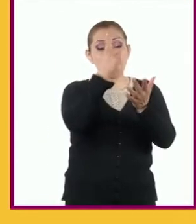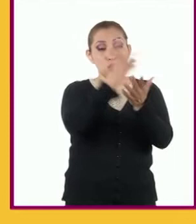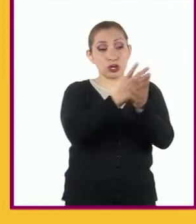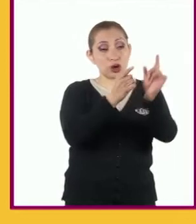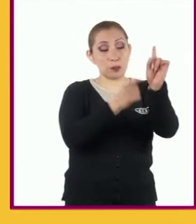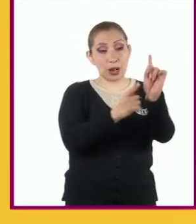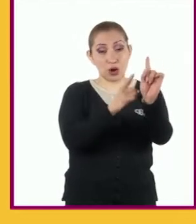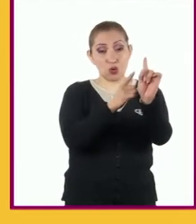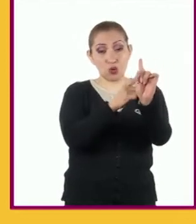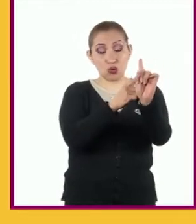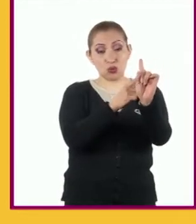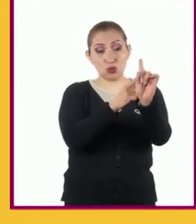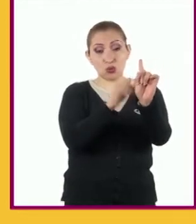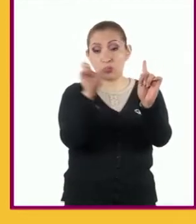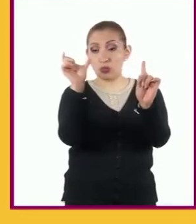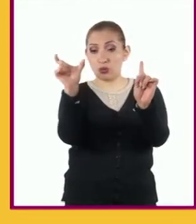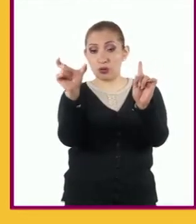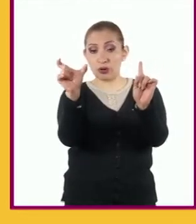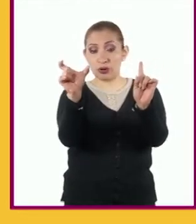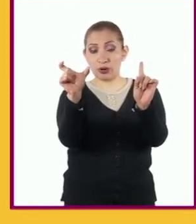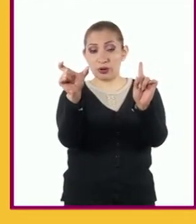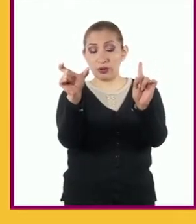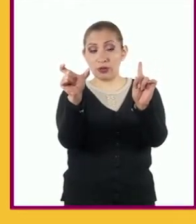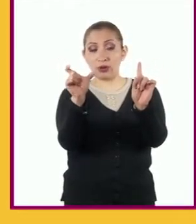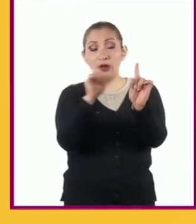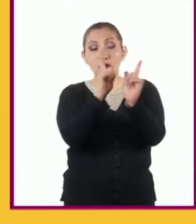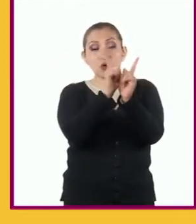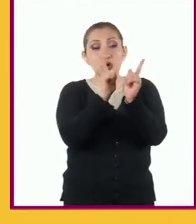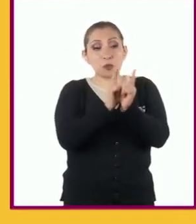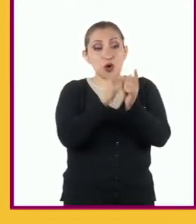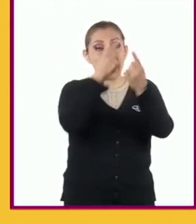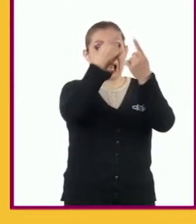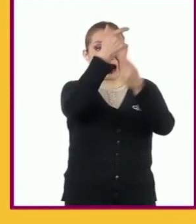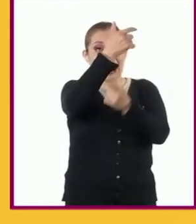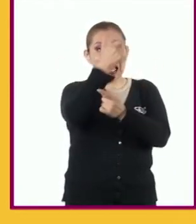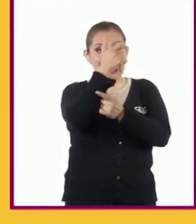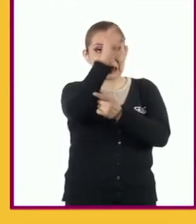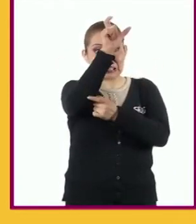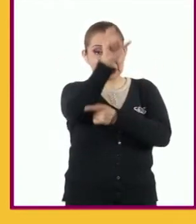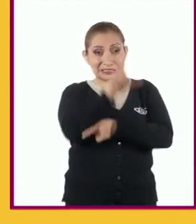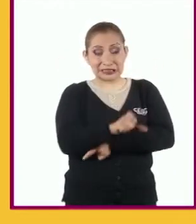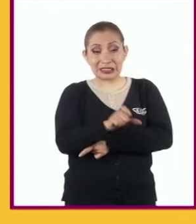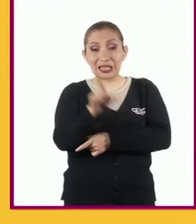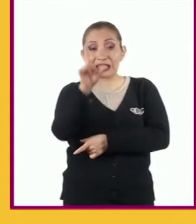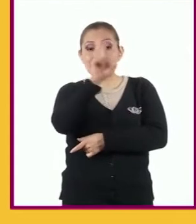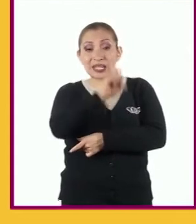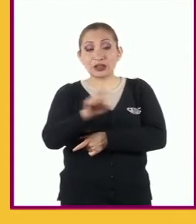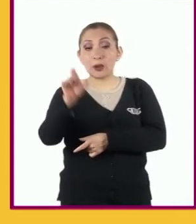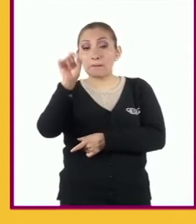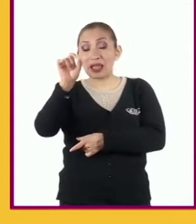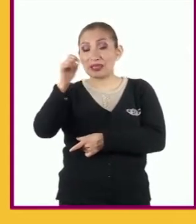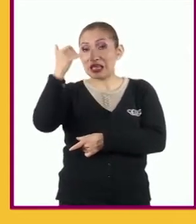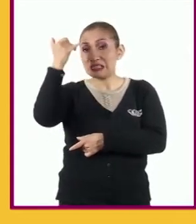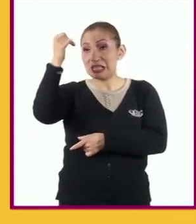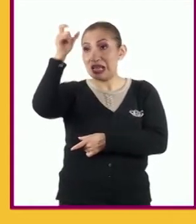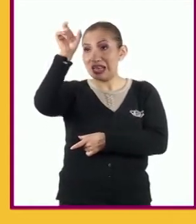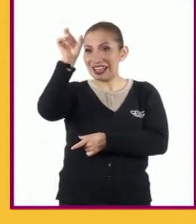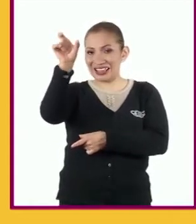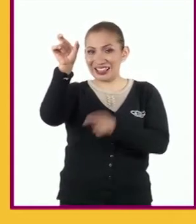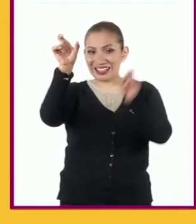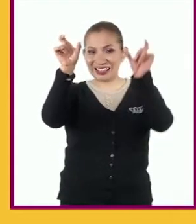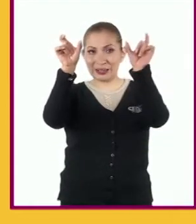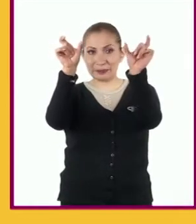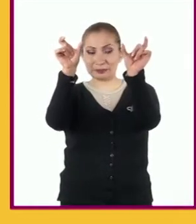para 1, en el caso del conjunto de las X y 120 en el caso del conjunto de